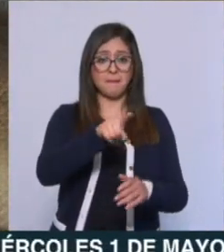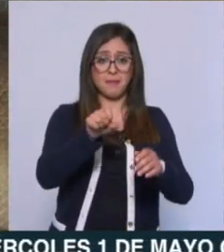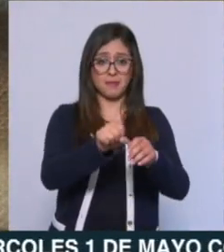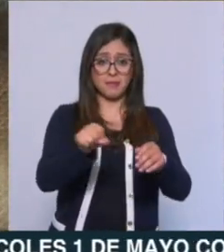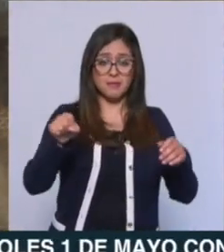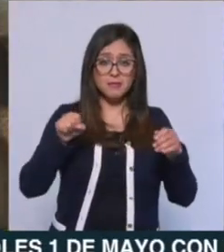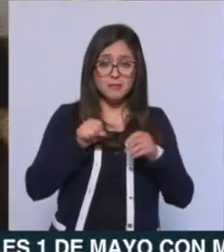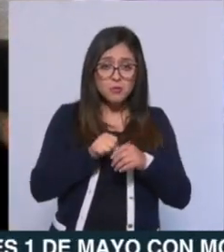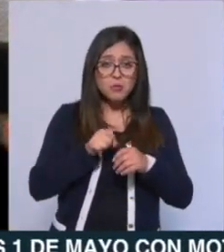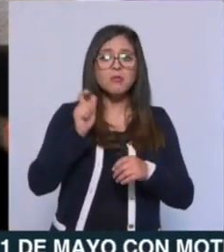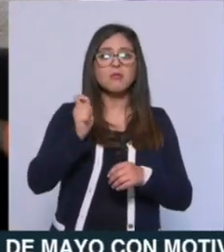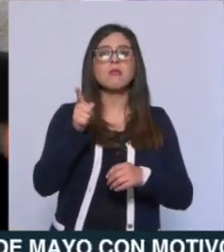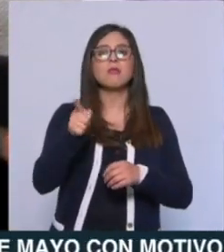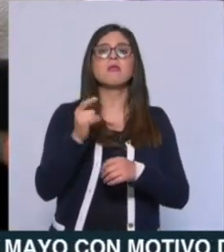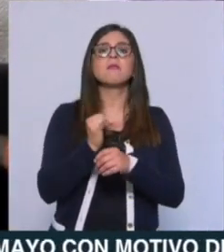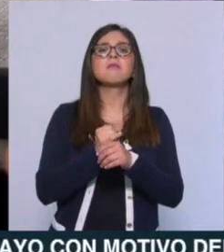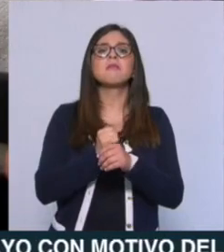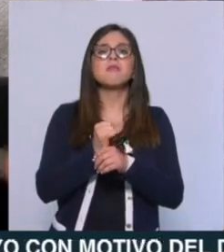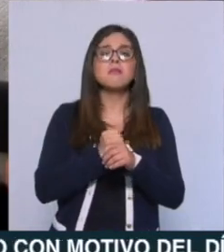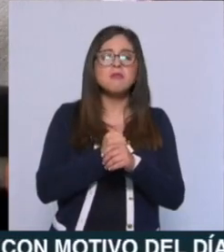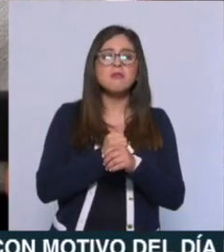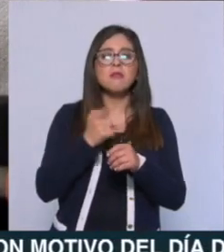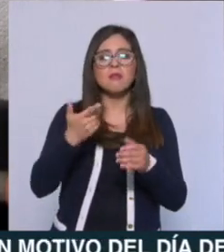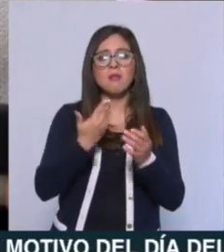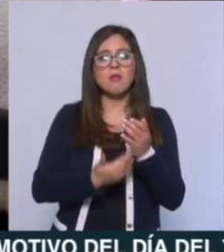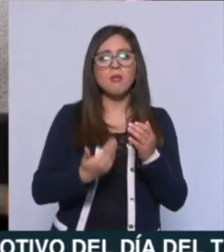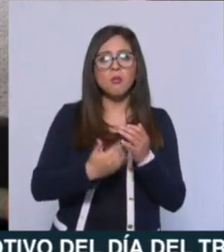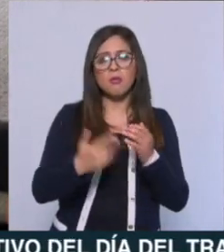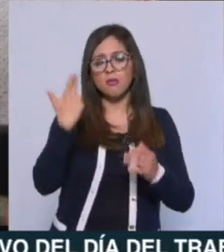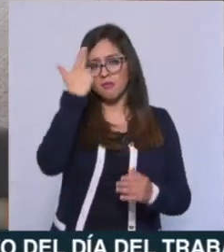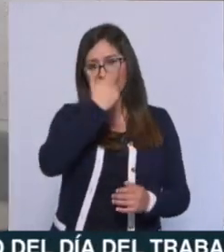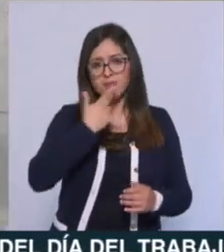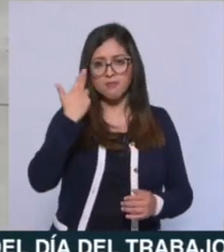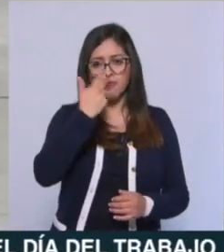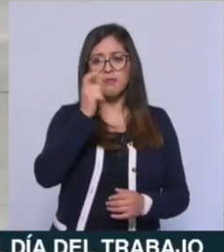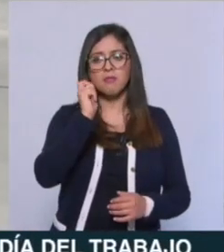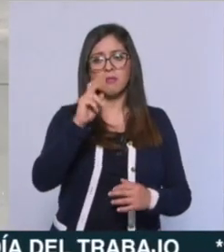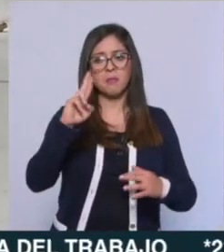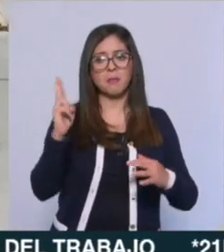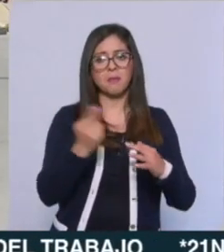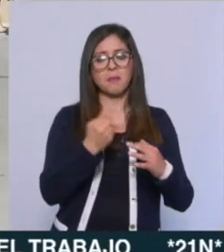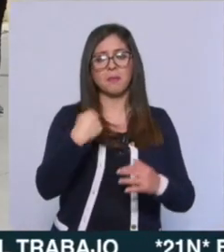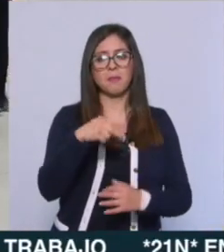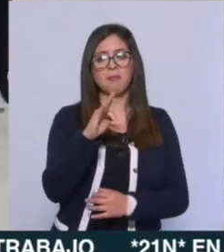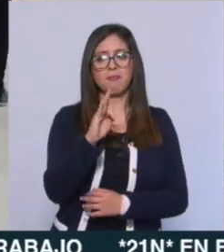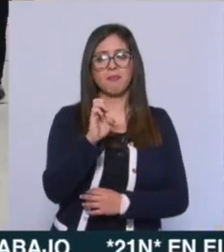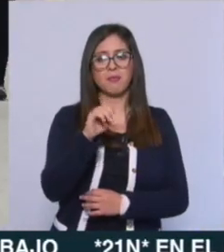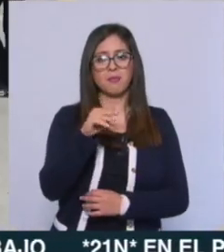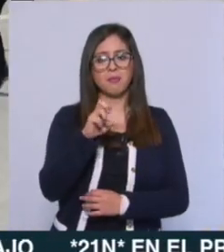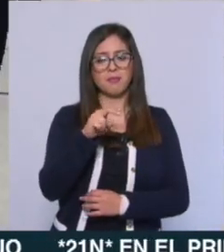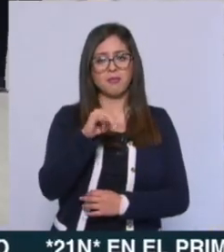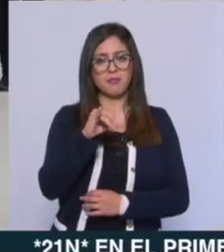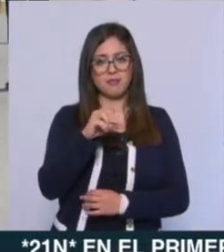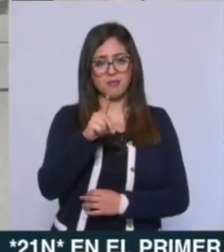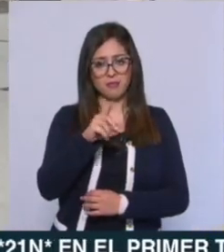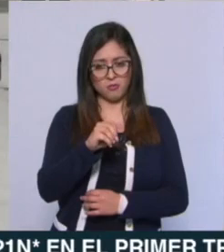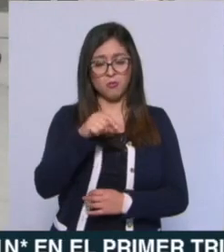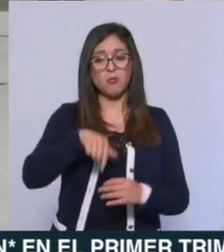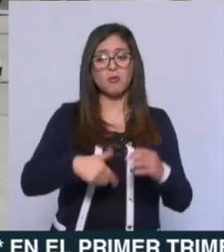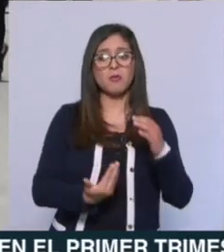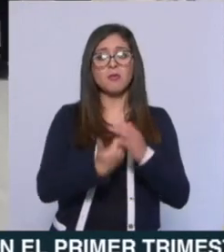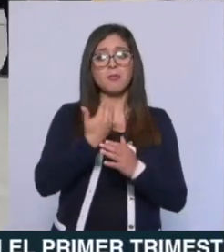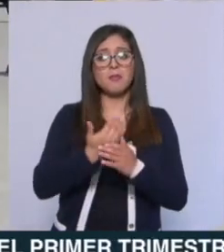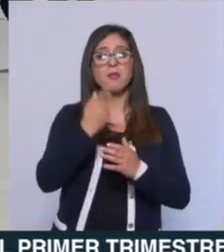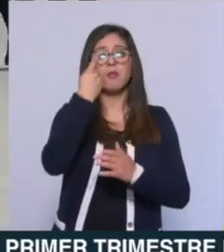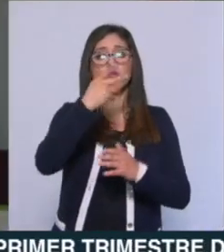clases y que la investigación se lleva a cabo bajo el protocolo de feminicidio. Esta mañana, el cuerpo de Aide llegó a la Iglesia